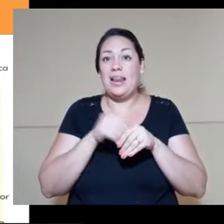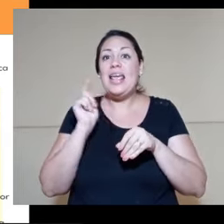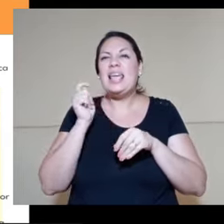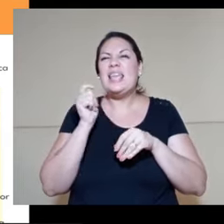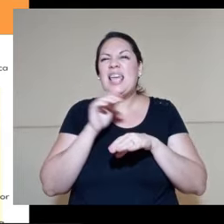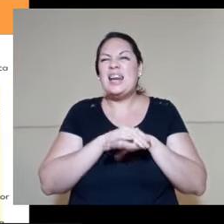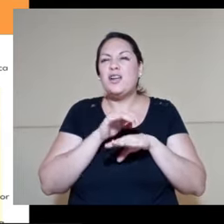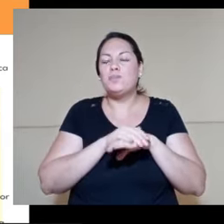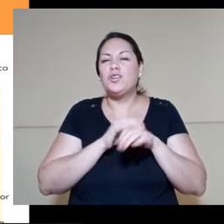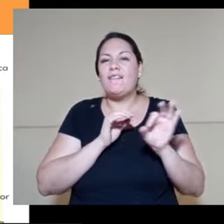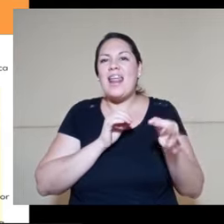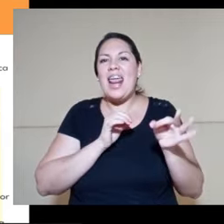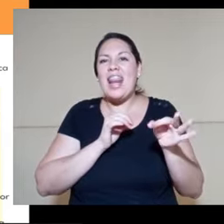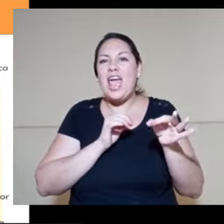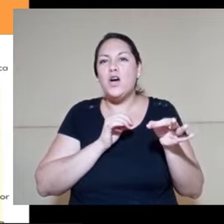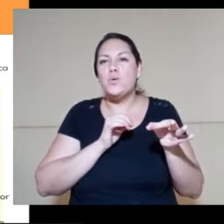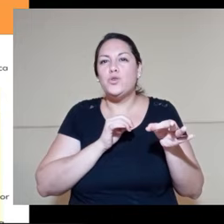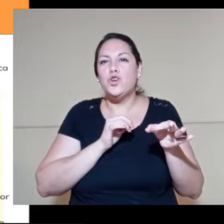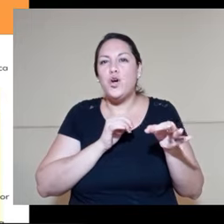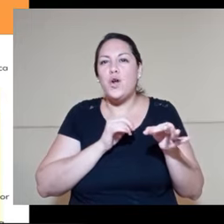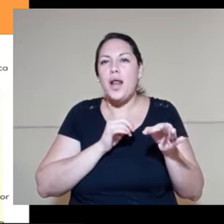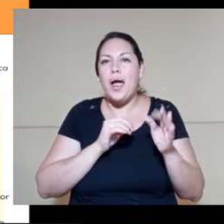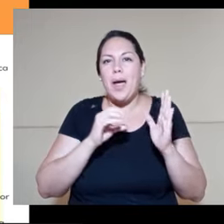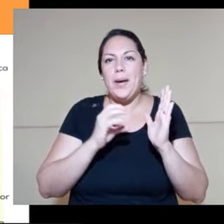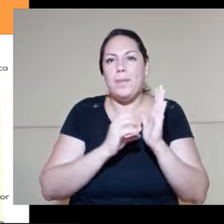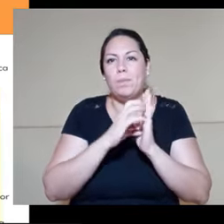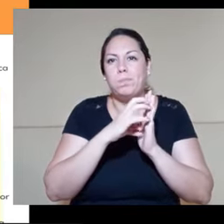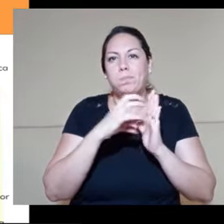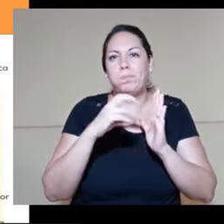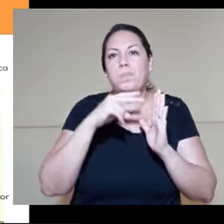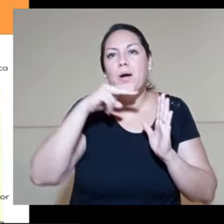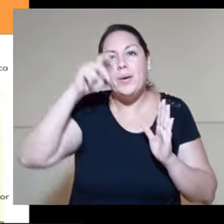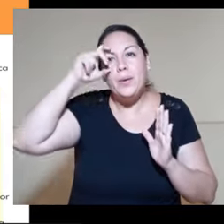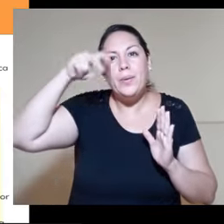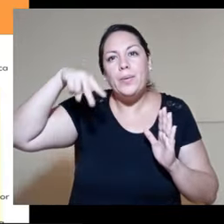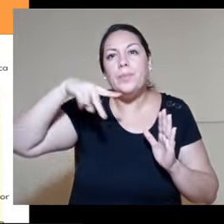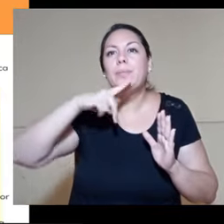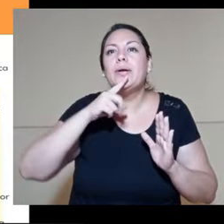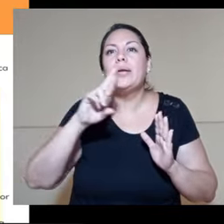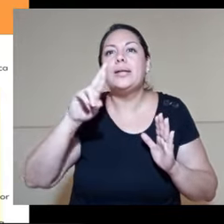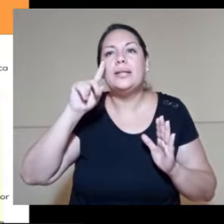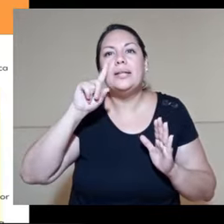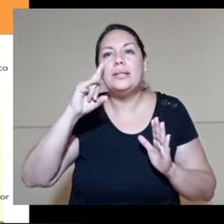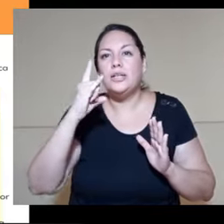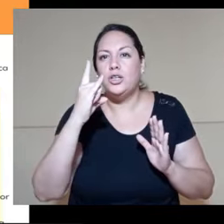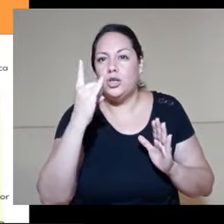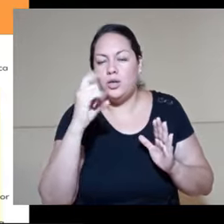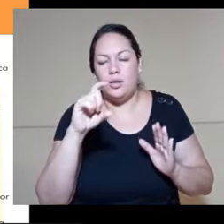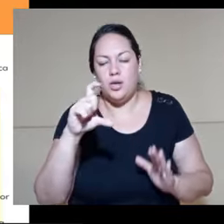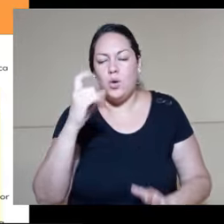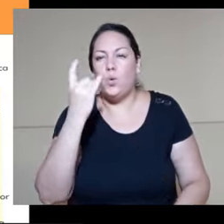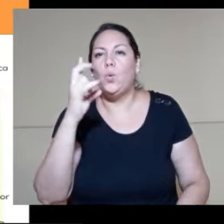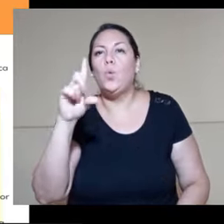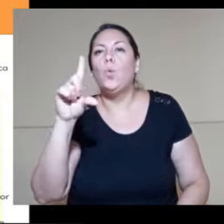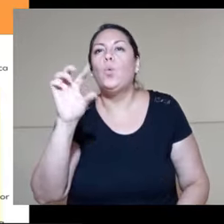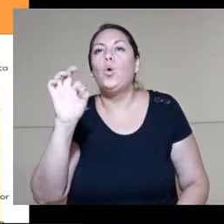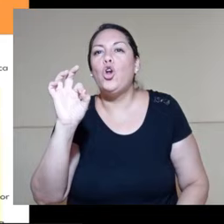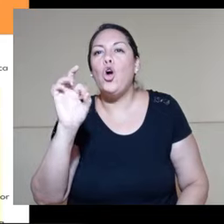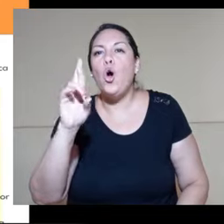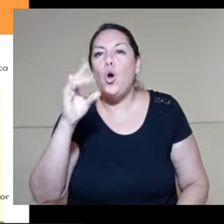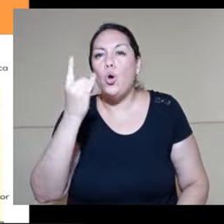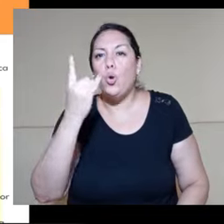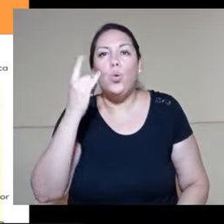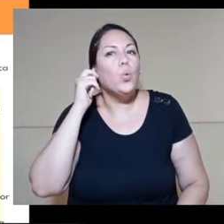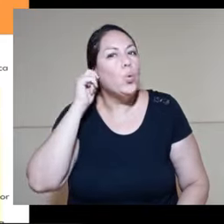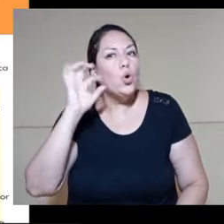las produjo, si ustedes vienen con la profesora, en el cuerpo de la neurona, las produjo el retículo endoplasmático rugoso, el corpúsculo